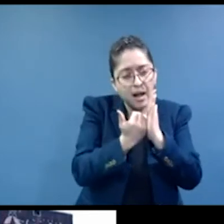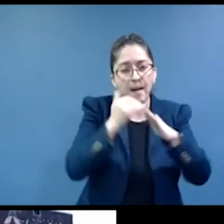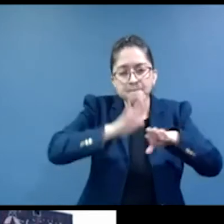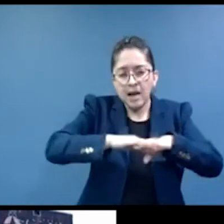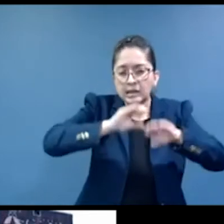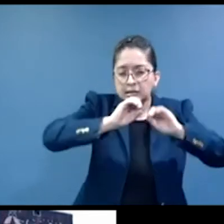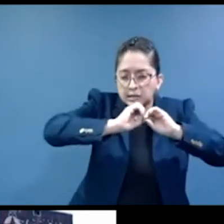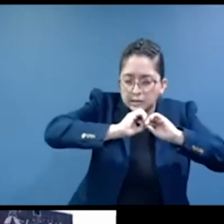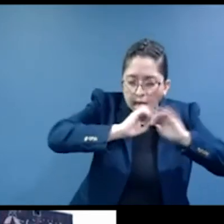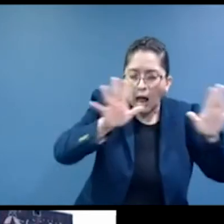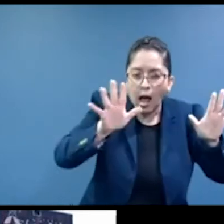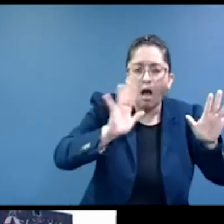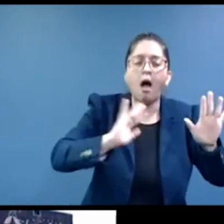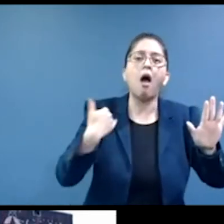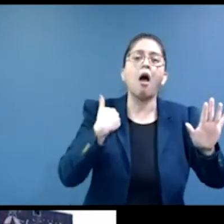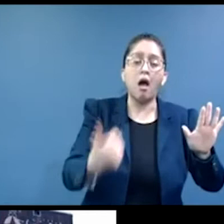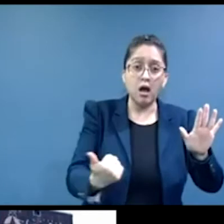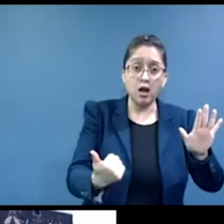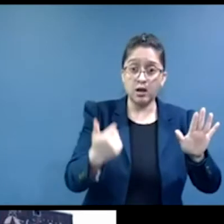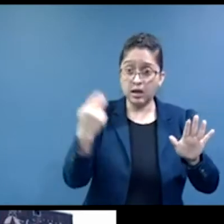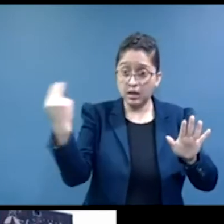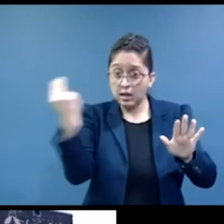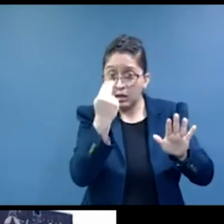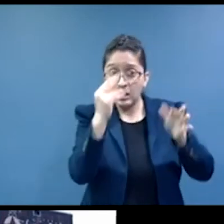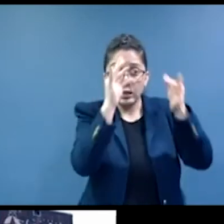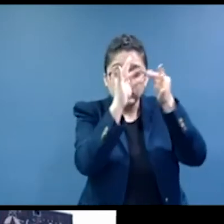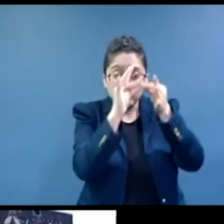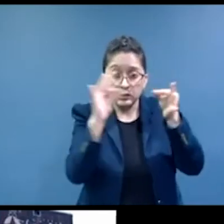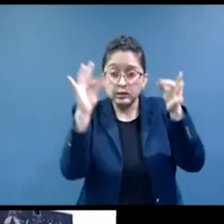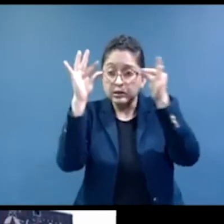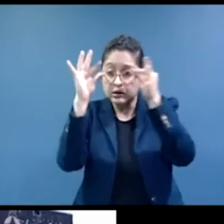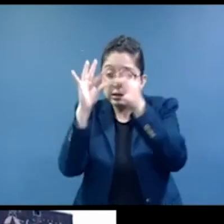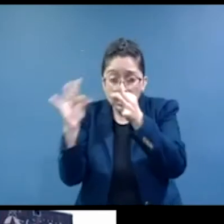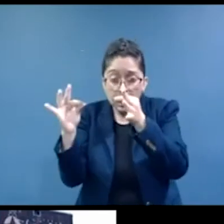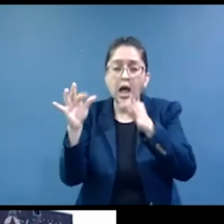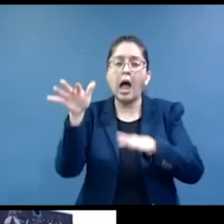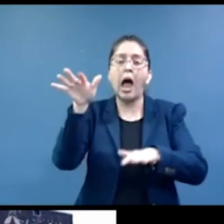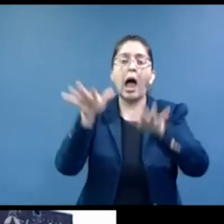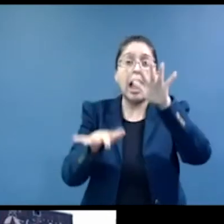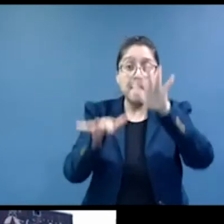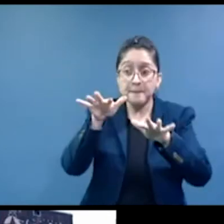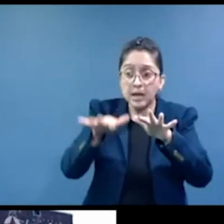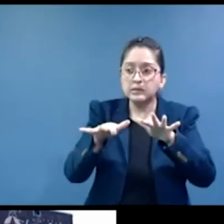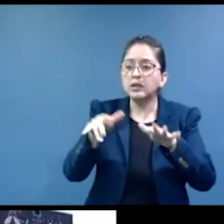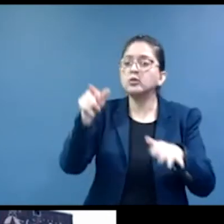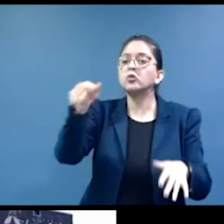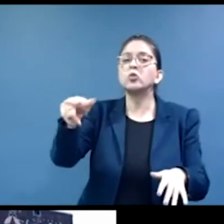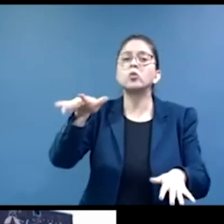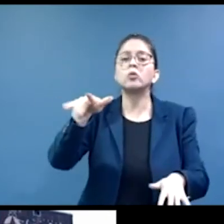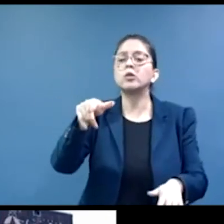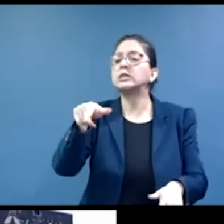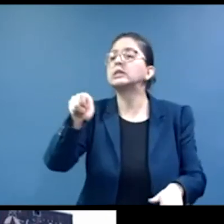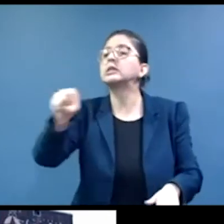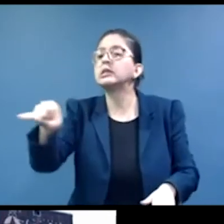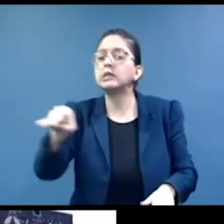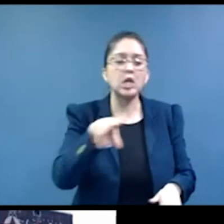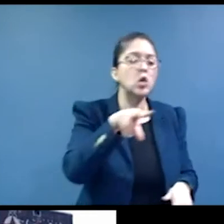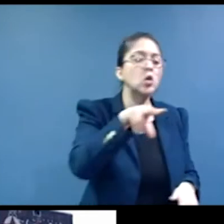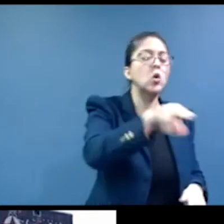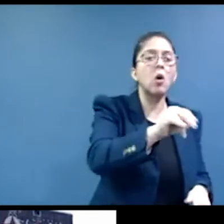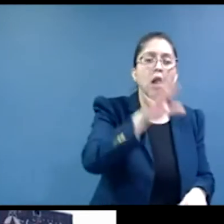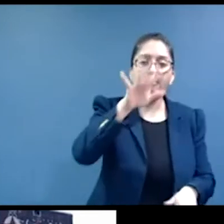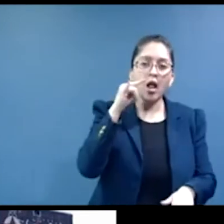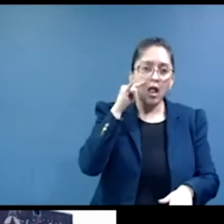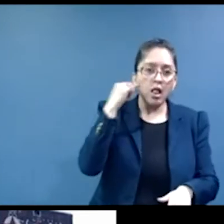o podría ocasionar que se tomen decisiones arbitrarias, discrecionales o discriminatorias por parte de